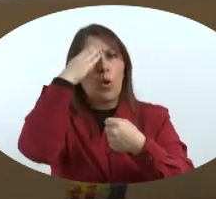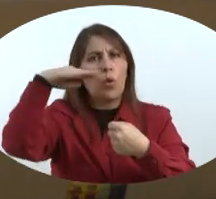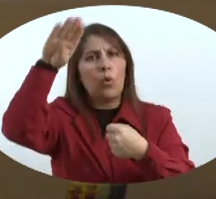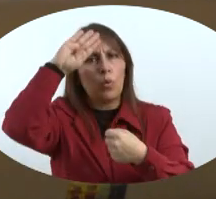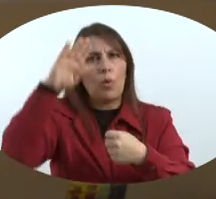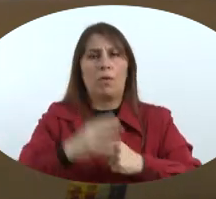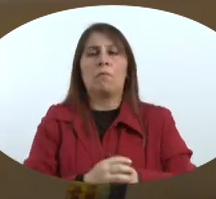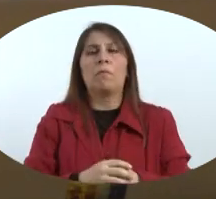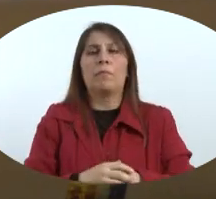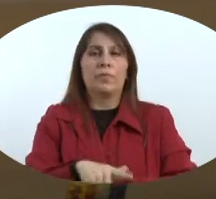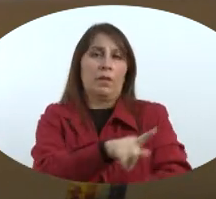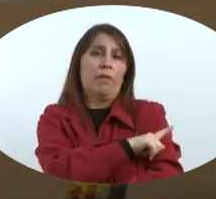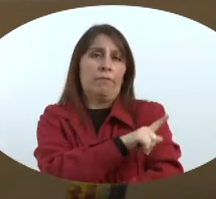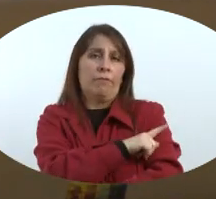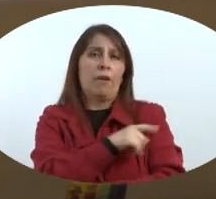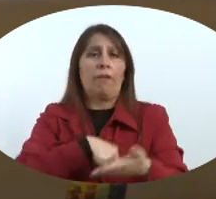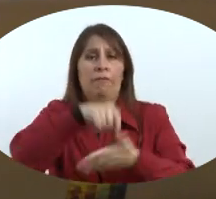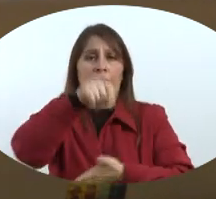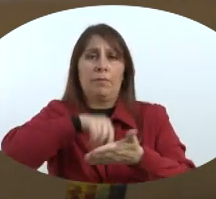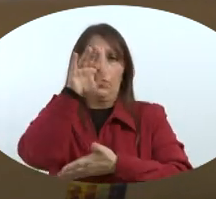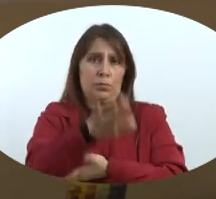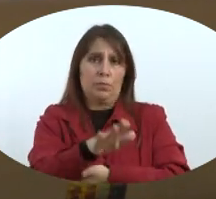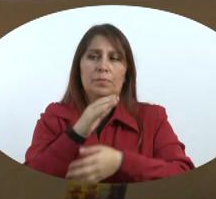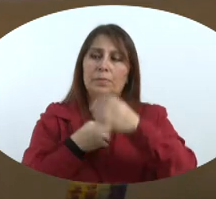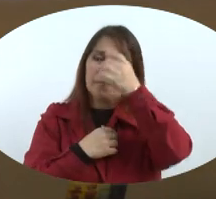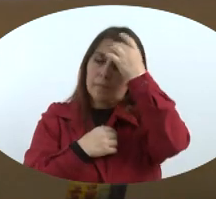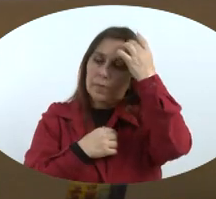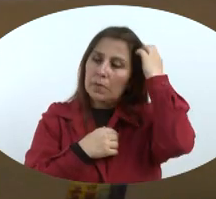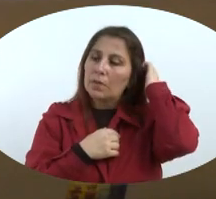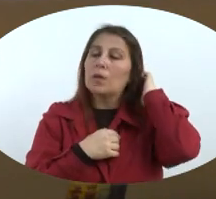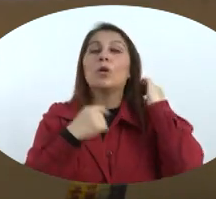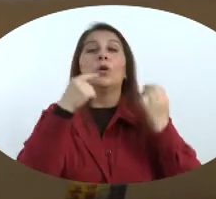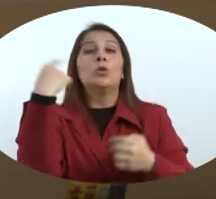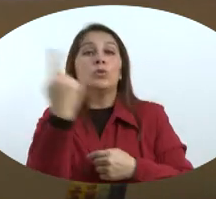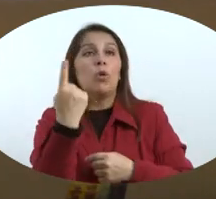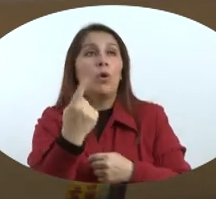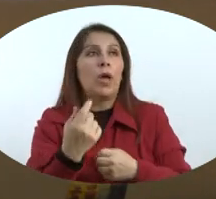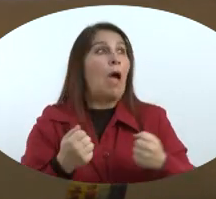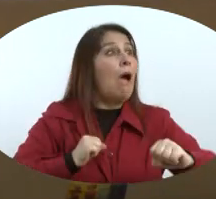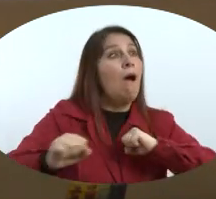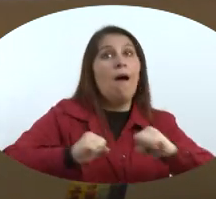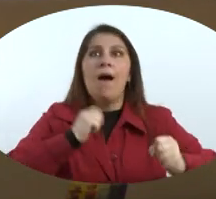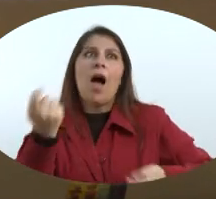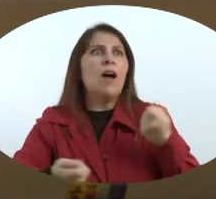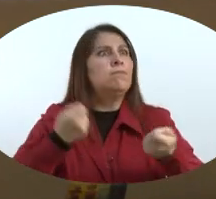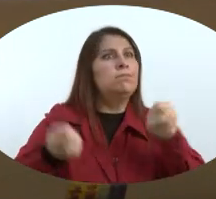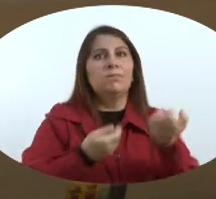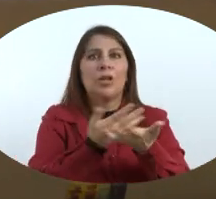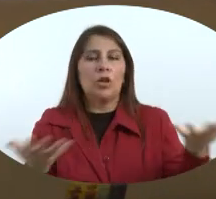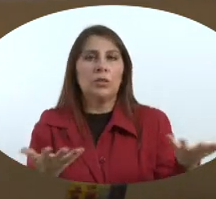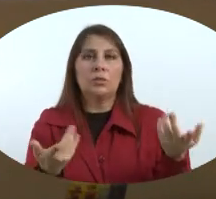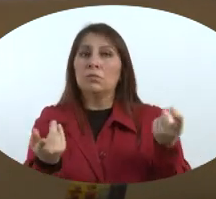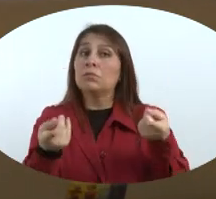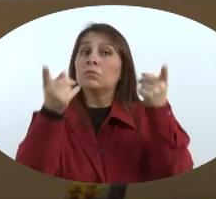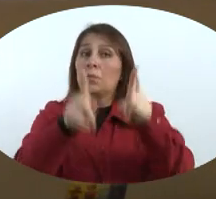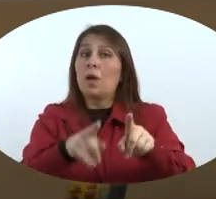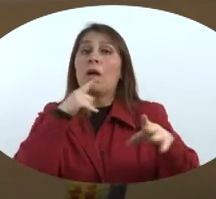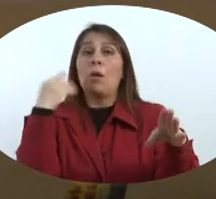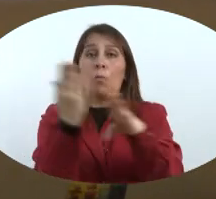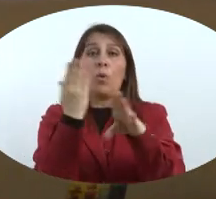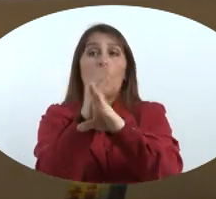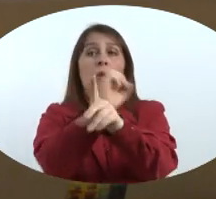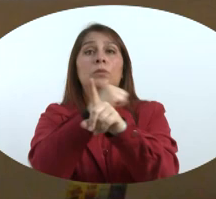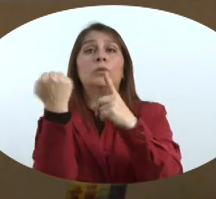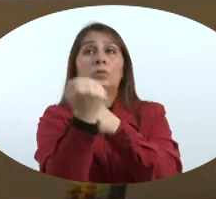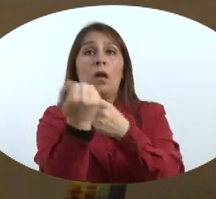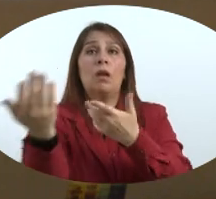con las farc ep entonces no solamente quedar en el ejercicio de agitación sino que también se aterrice este esta